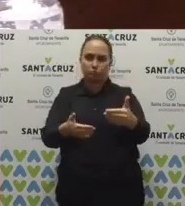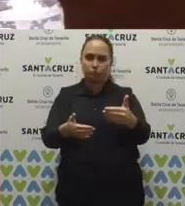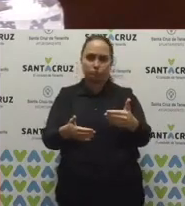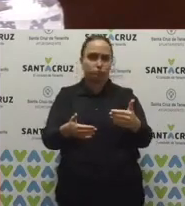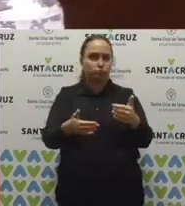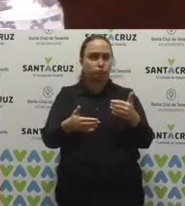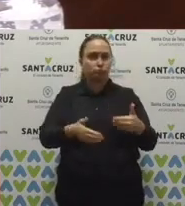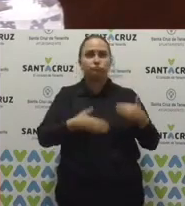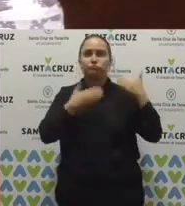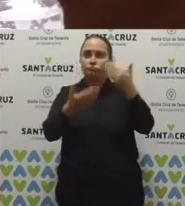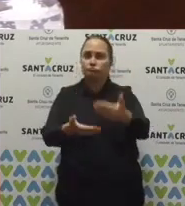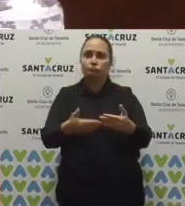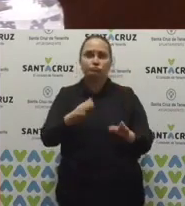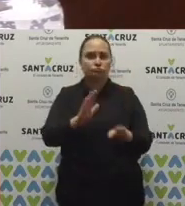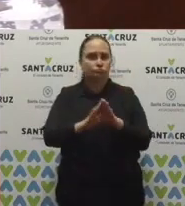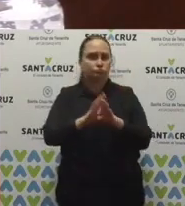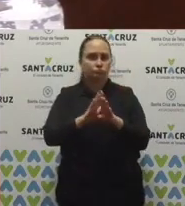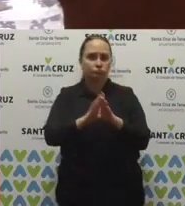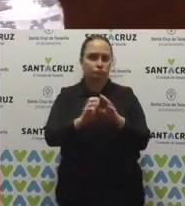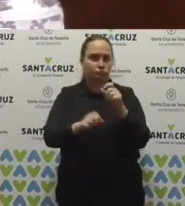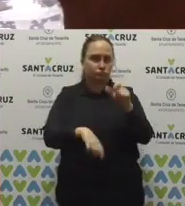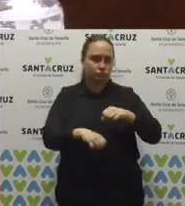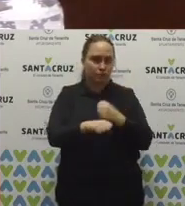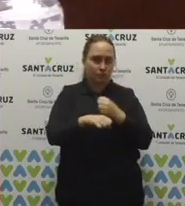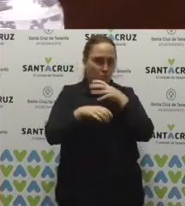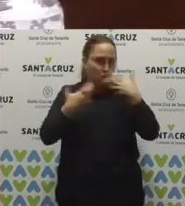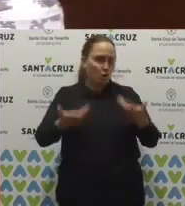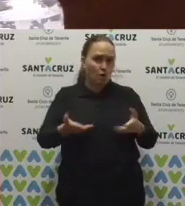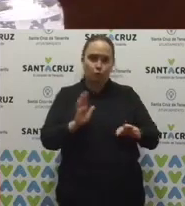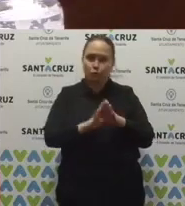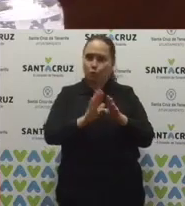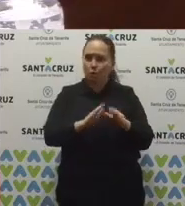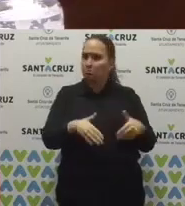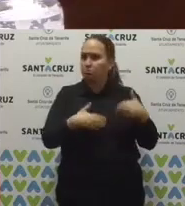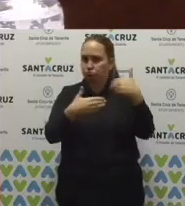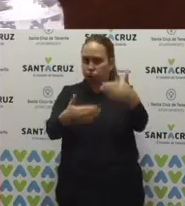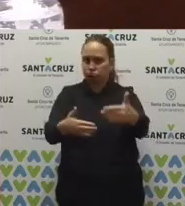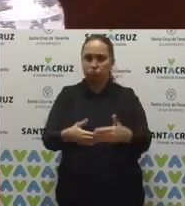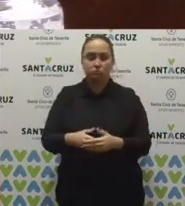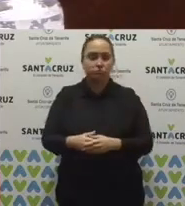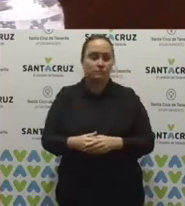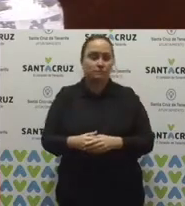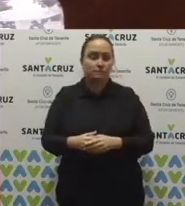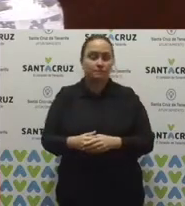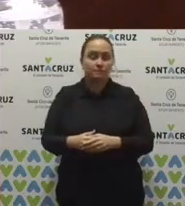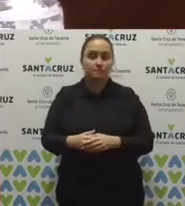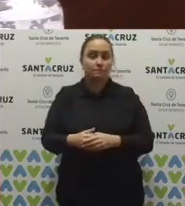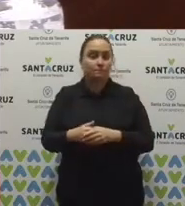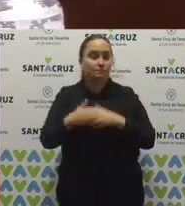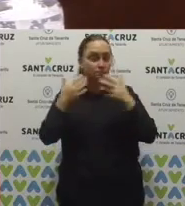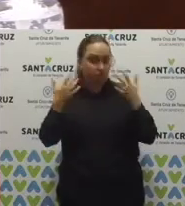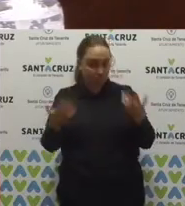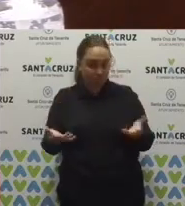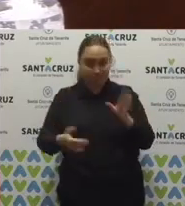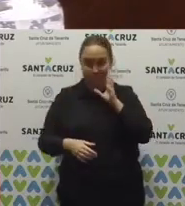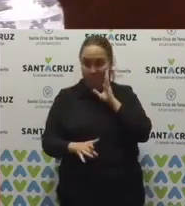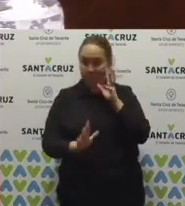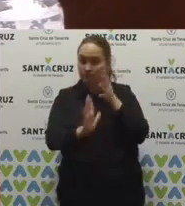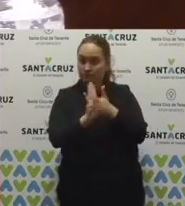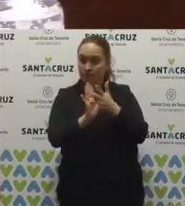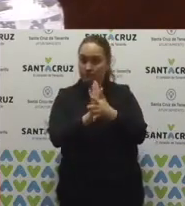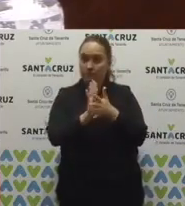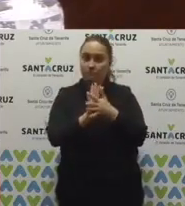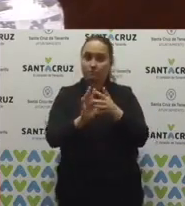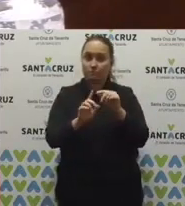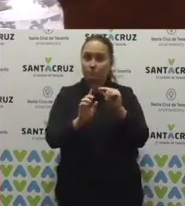personal que en este momento está trabajando ahí y por lo tanto con todas estas condiciones